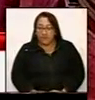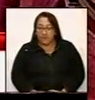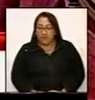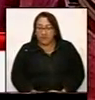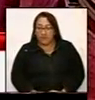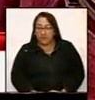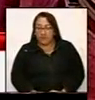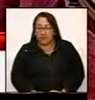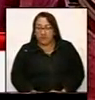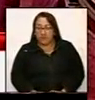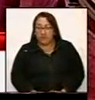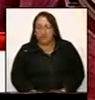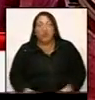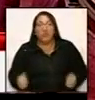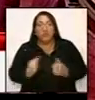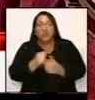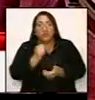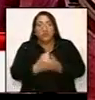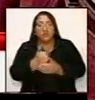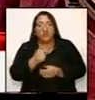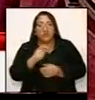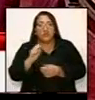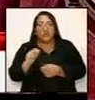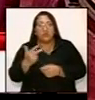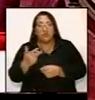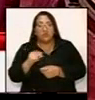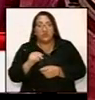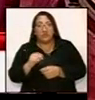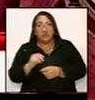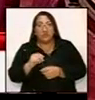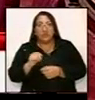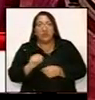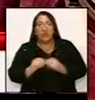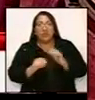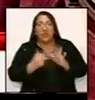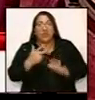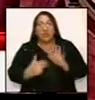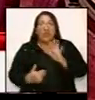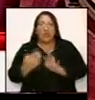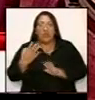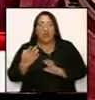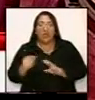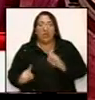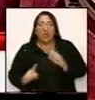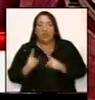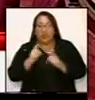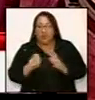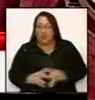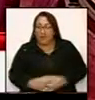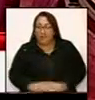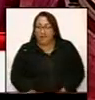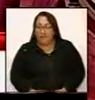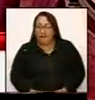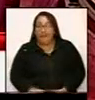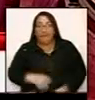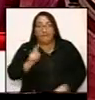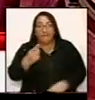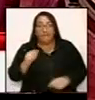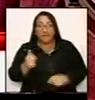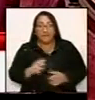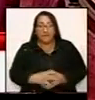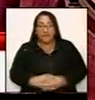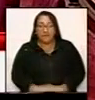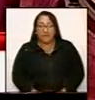Somete a consideración la aprobación de las actas de la 13ª y 14ª sesiones ordinarias realizadas el 11 de marzo y 1 de abril